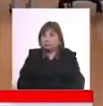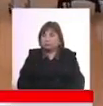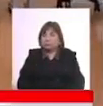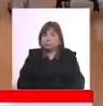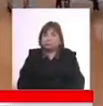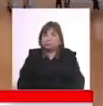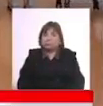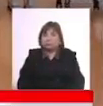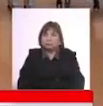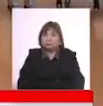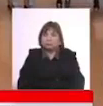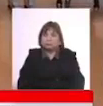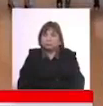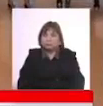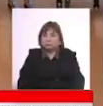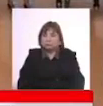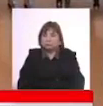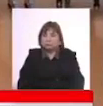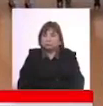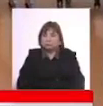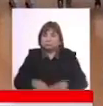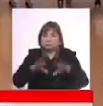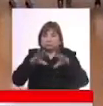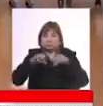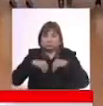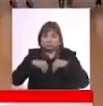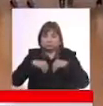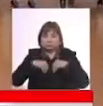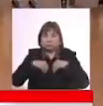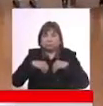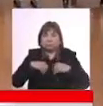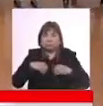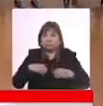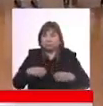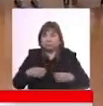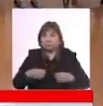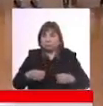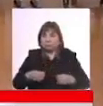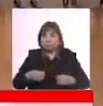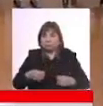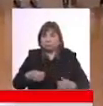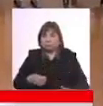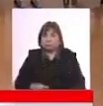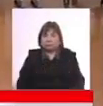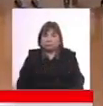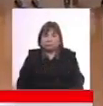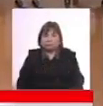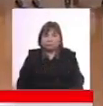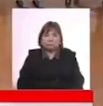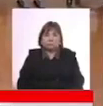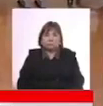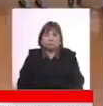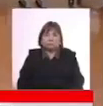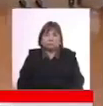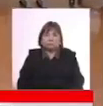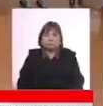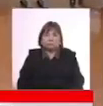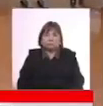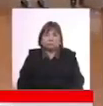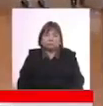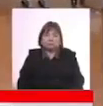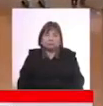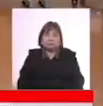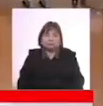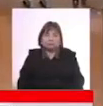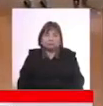Presidente, la palabra. Las modificaciones se aceptan. La palabra, presidente. ¿Editamos, señor presidente, una apreciación?